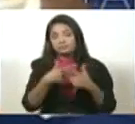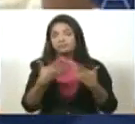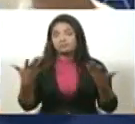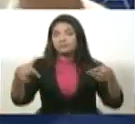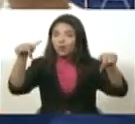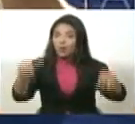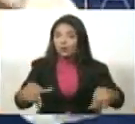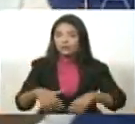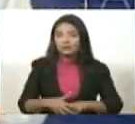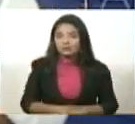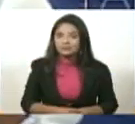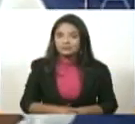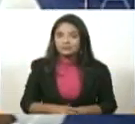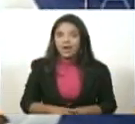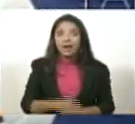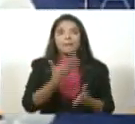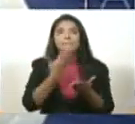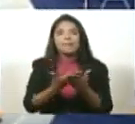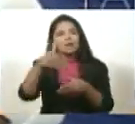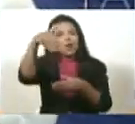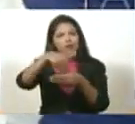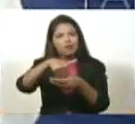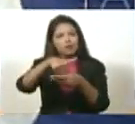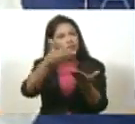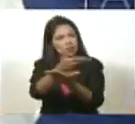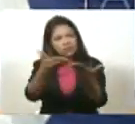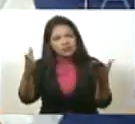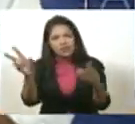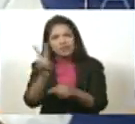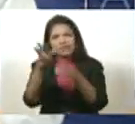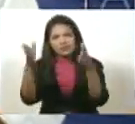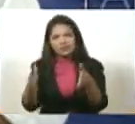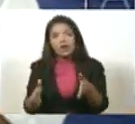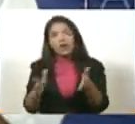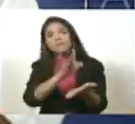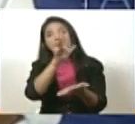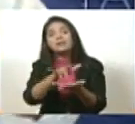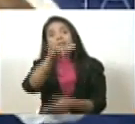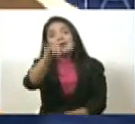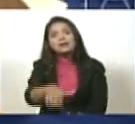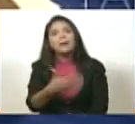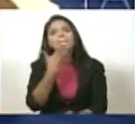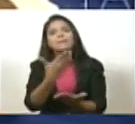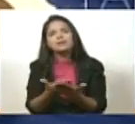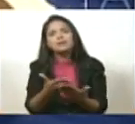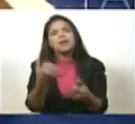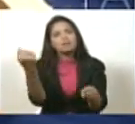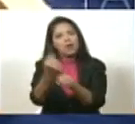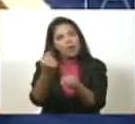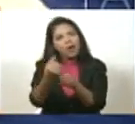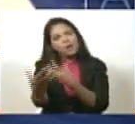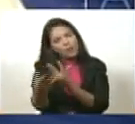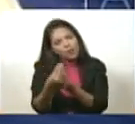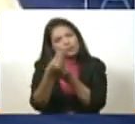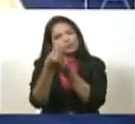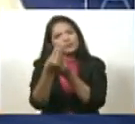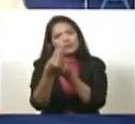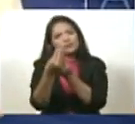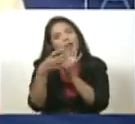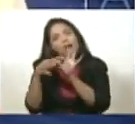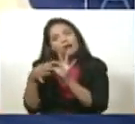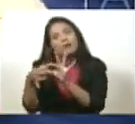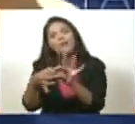hoy, más que pedir tu voto, venezolana, venezolano, venimos a pedirte que trabajemos juntos, en